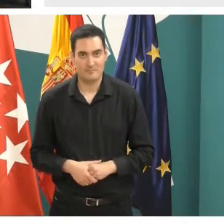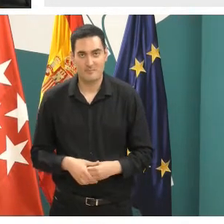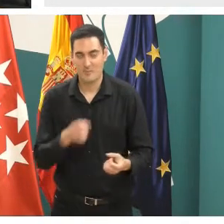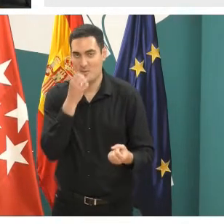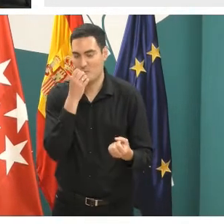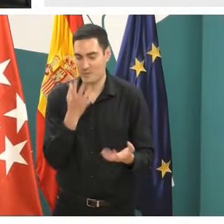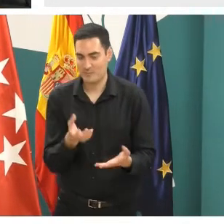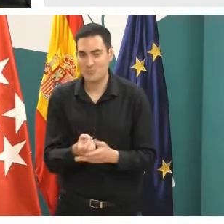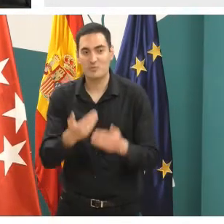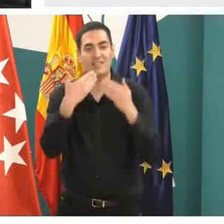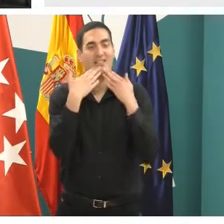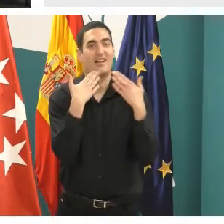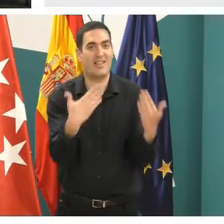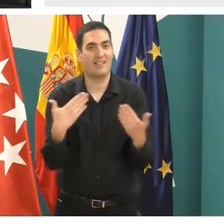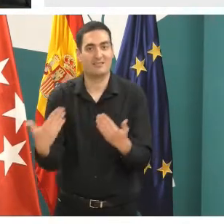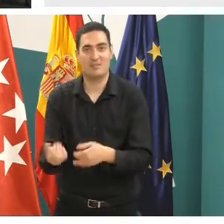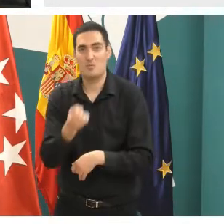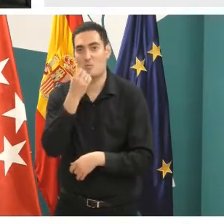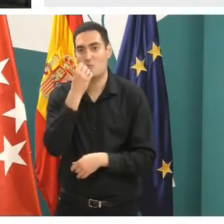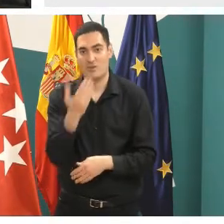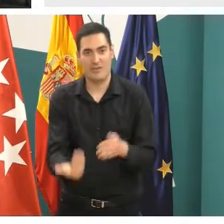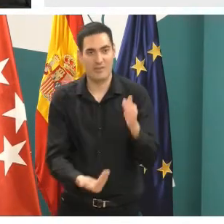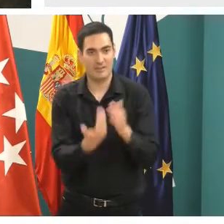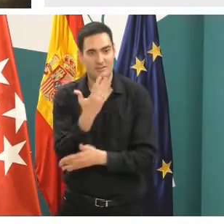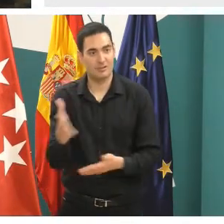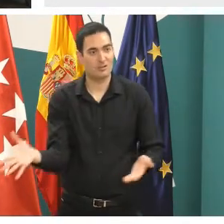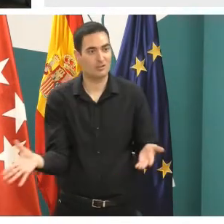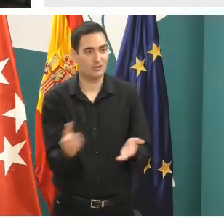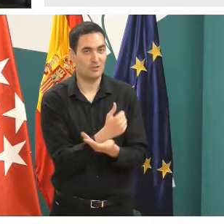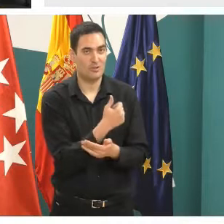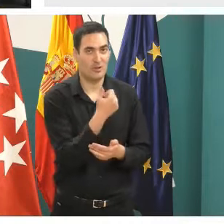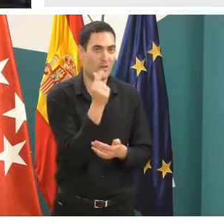Bueno, muchísimas gracias. Buenos días a todas, a